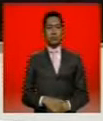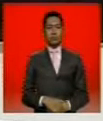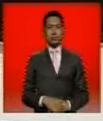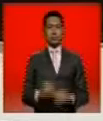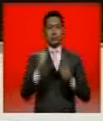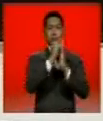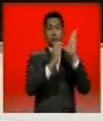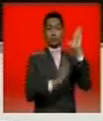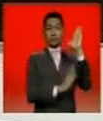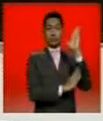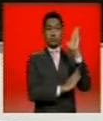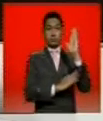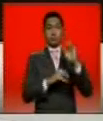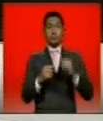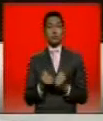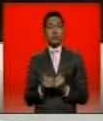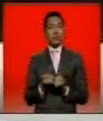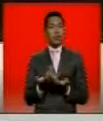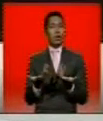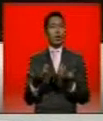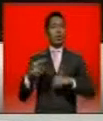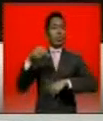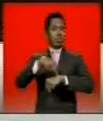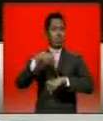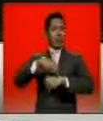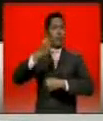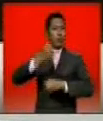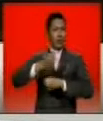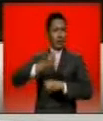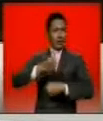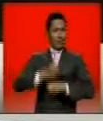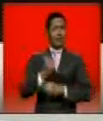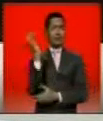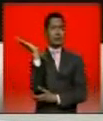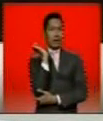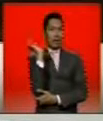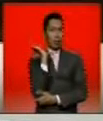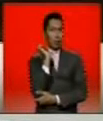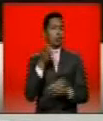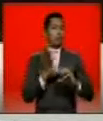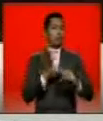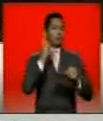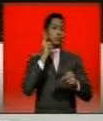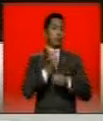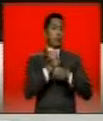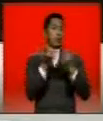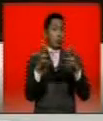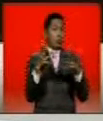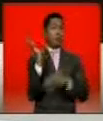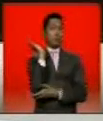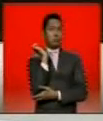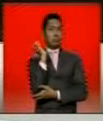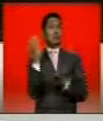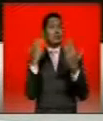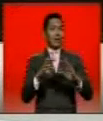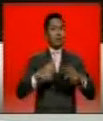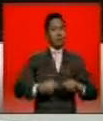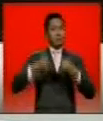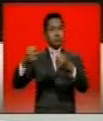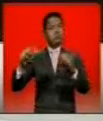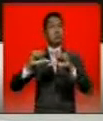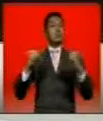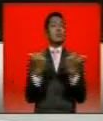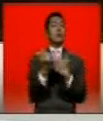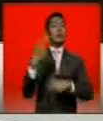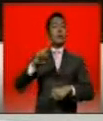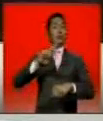El proyecto para la optimización de la jornada laboral y el seguro de desempleo llegó formalmente a la Asamblea Nacional. Daniel Montalvo se encuentra en el